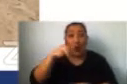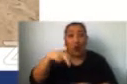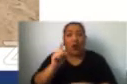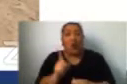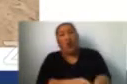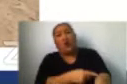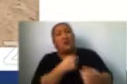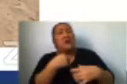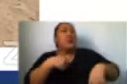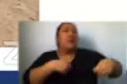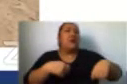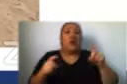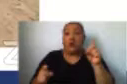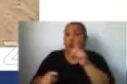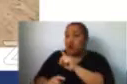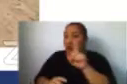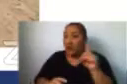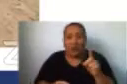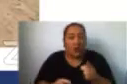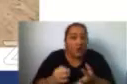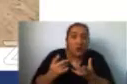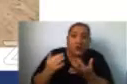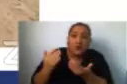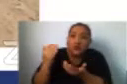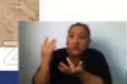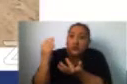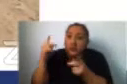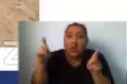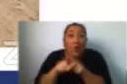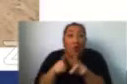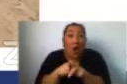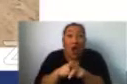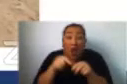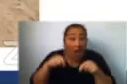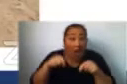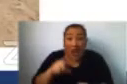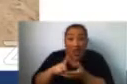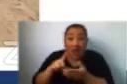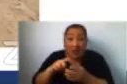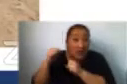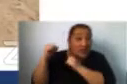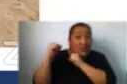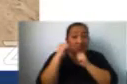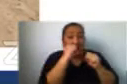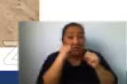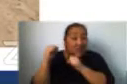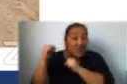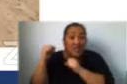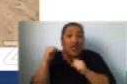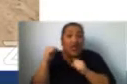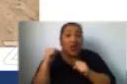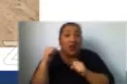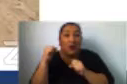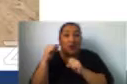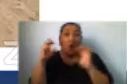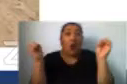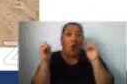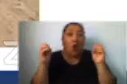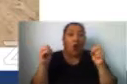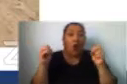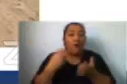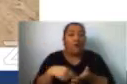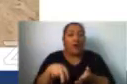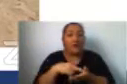costumbrista. Es tan esperada como la procesión del Señor de los Milagros en Lima o los carnavales en Cajamarca. Forma parte de la